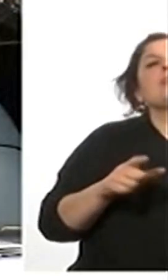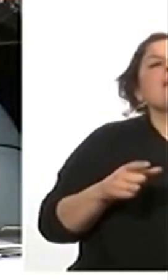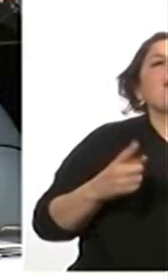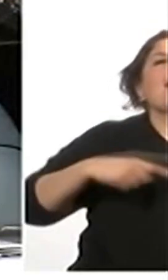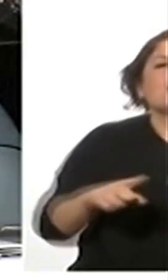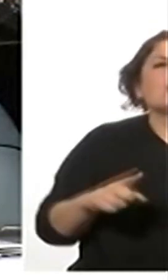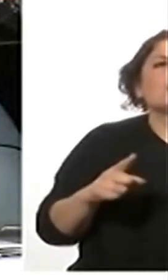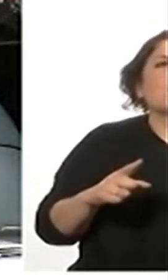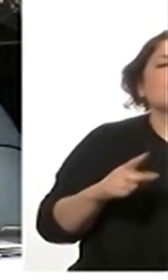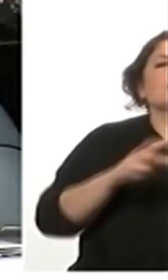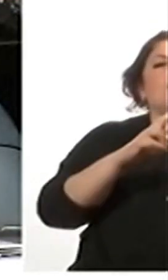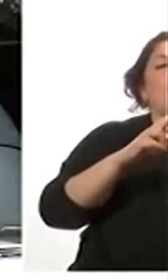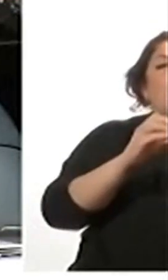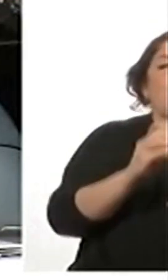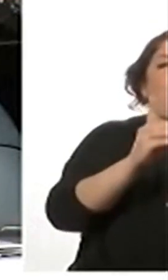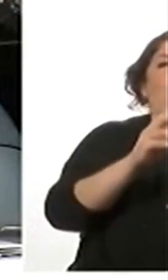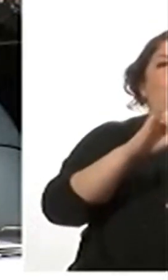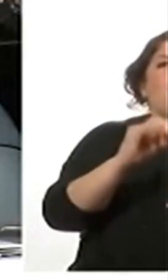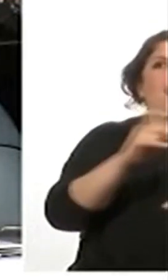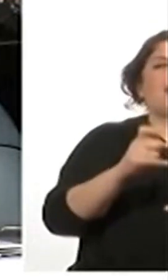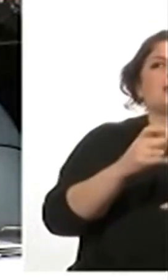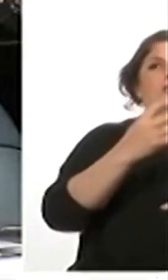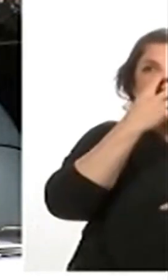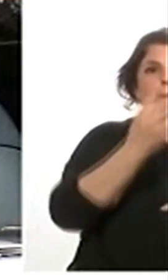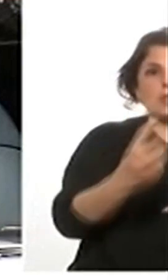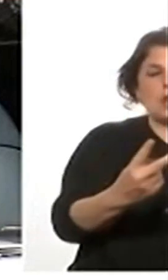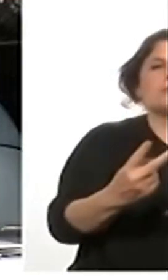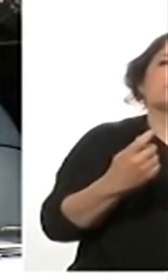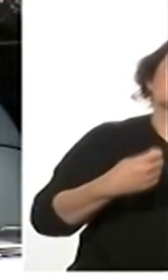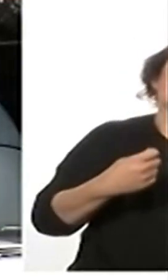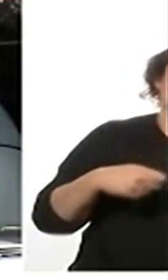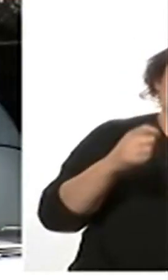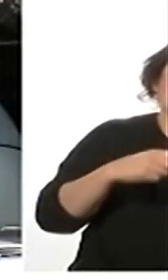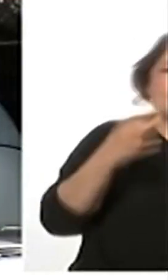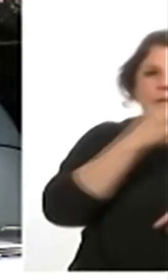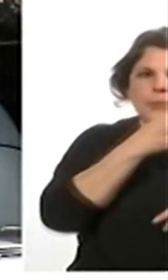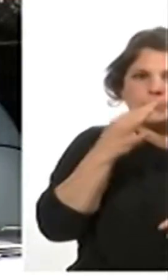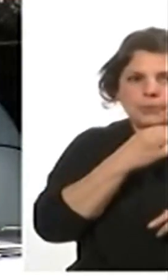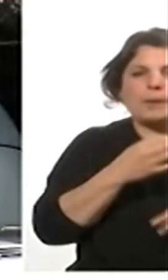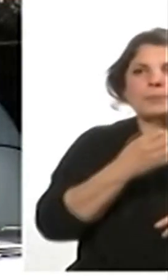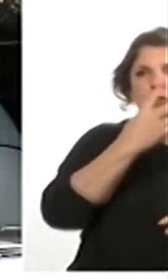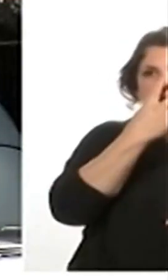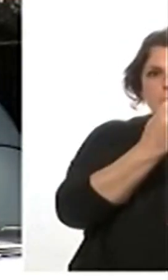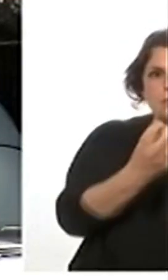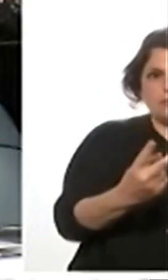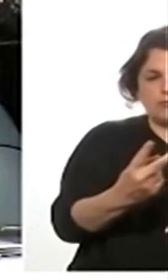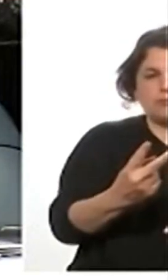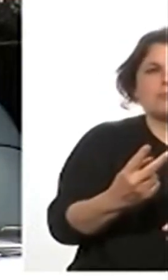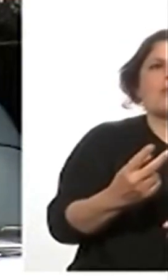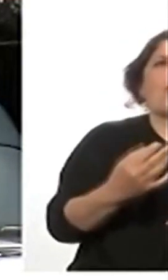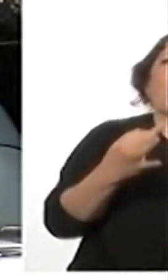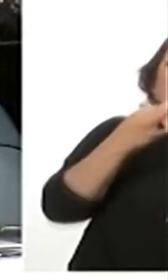2017. José Ignacio Rodríguez, 2002. Estupefacientes, en el 2002. Drogas